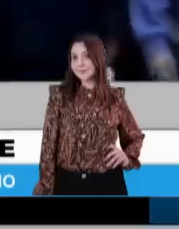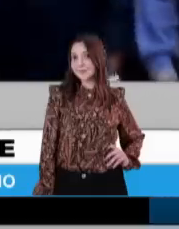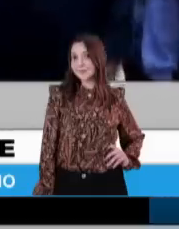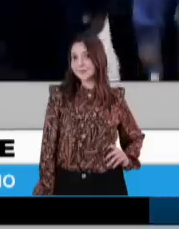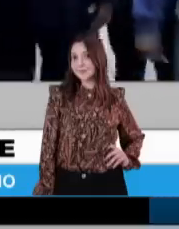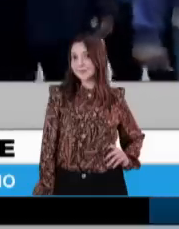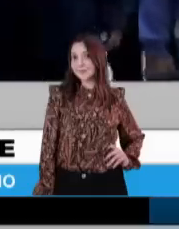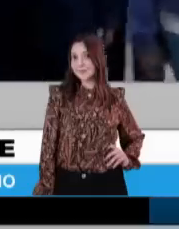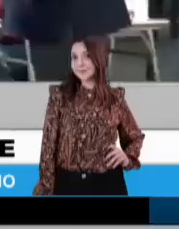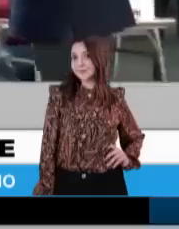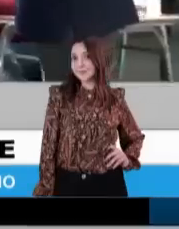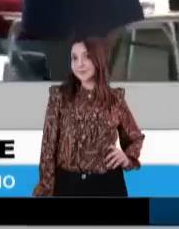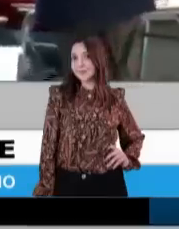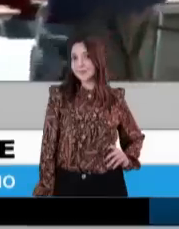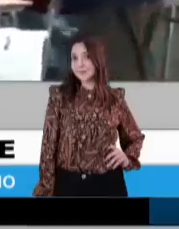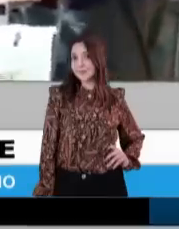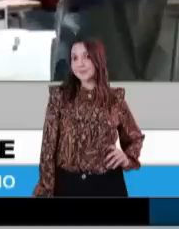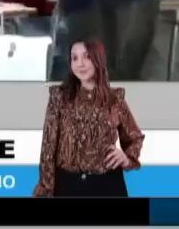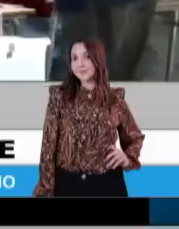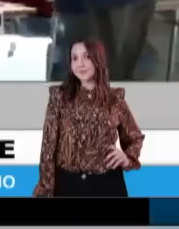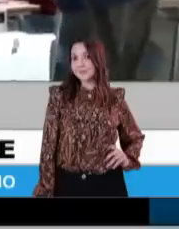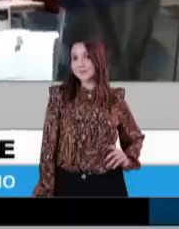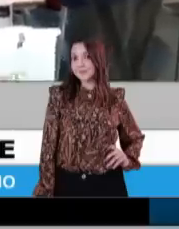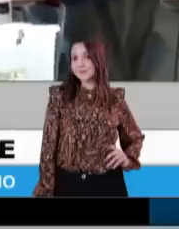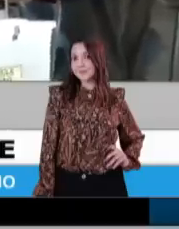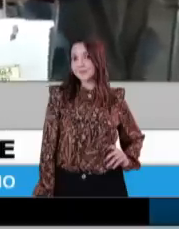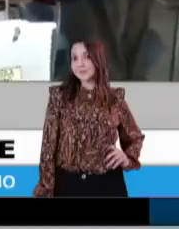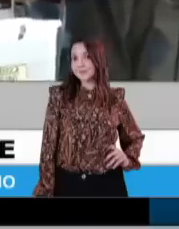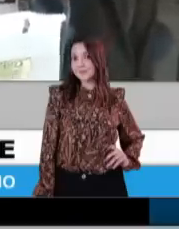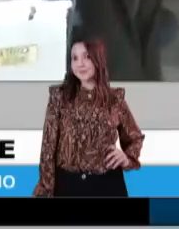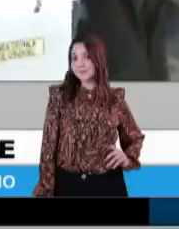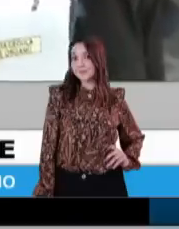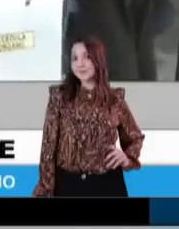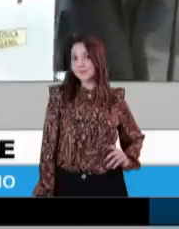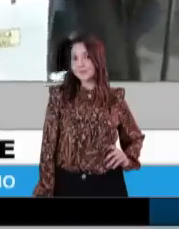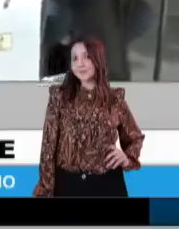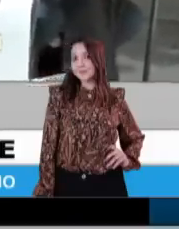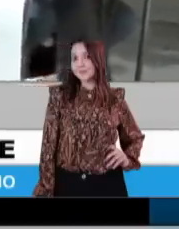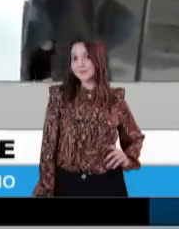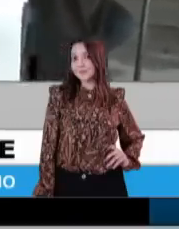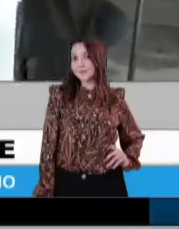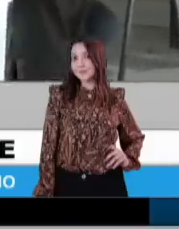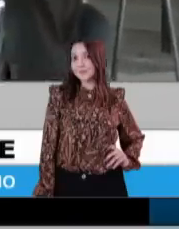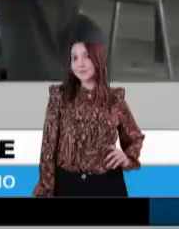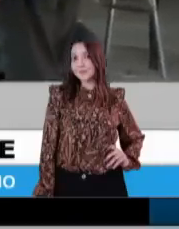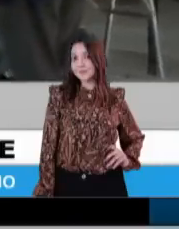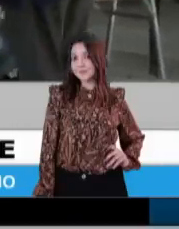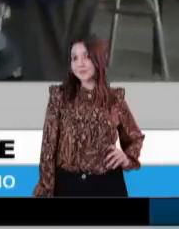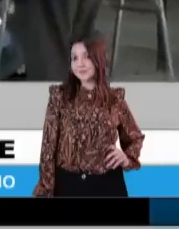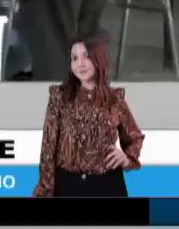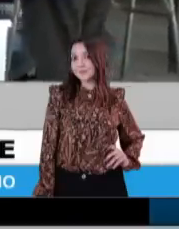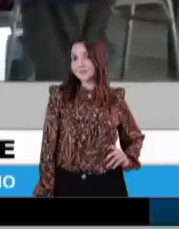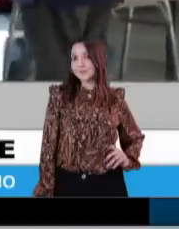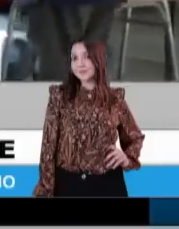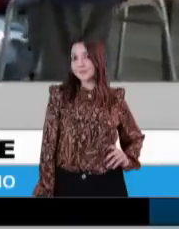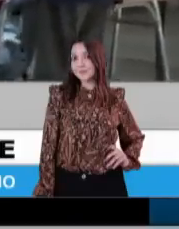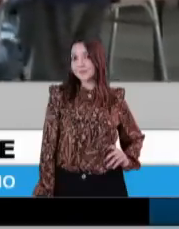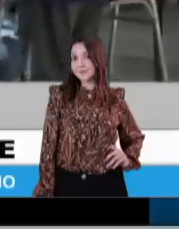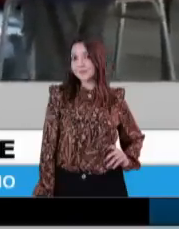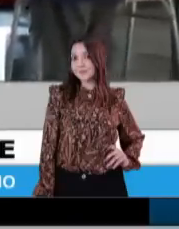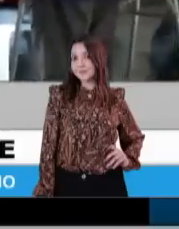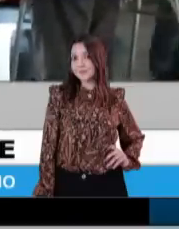Yo esperaba eso. Guillermo Tellier, no observo en su carta la voluntad de aprobar la nueva constitución. O sea,